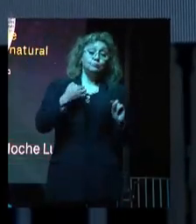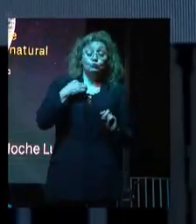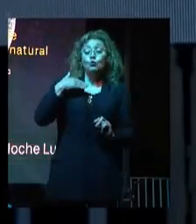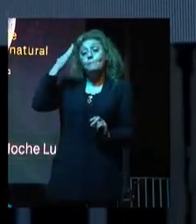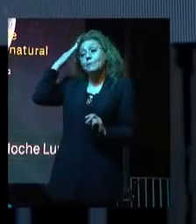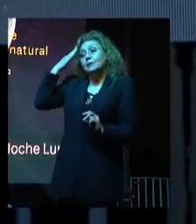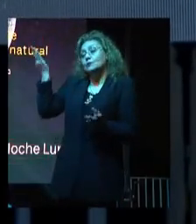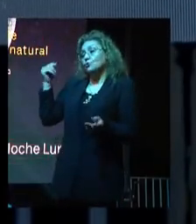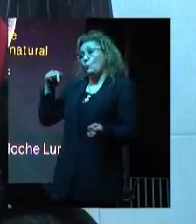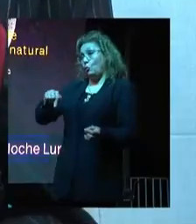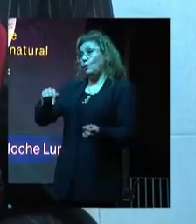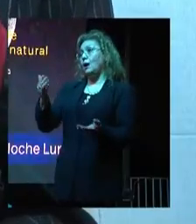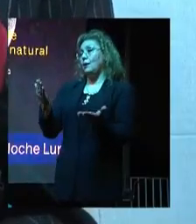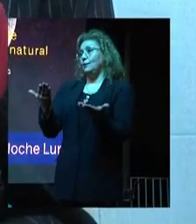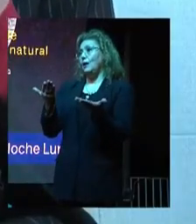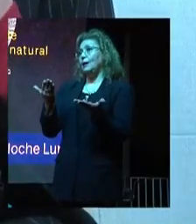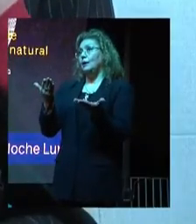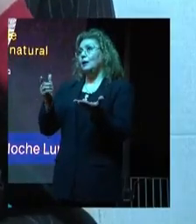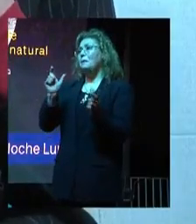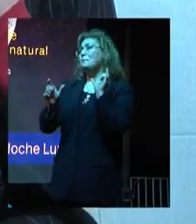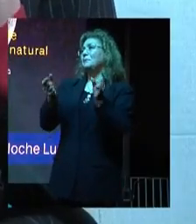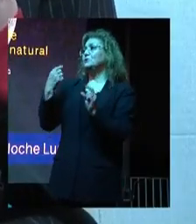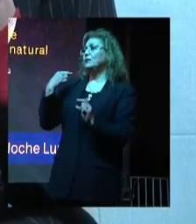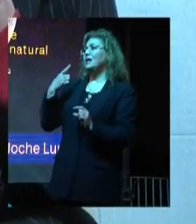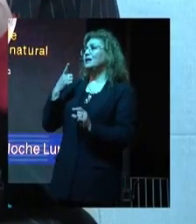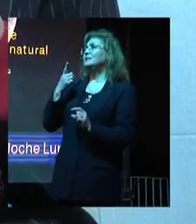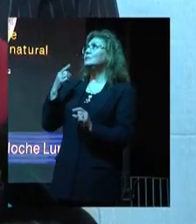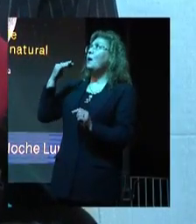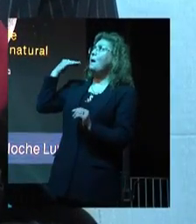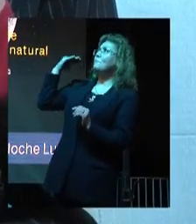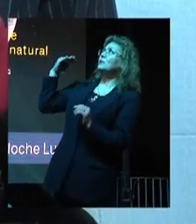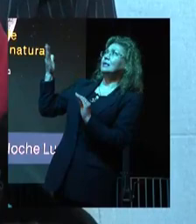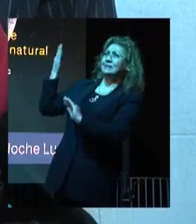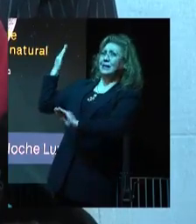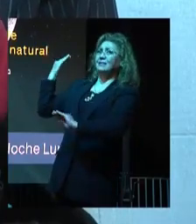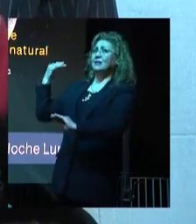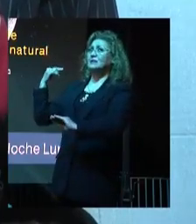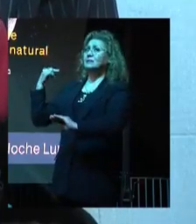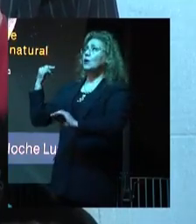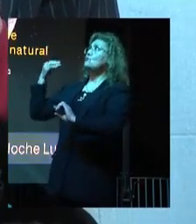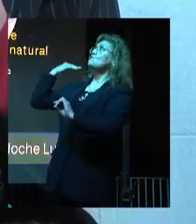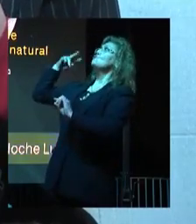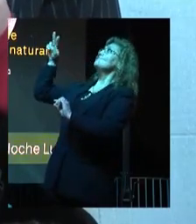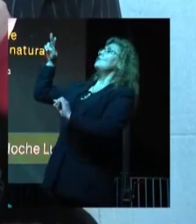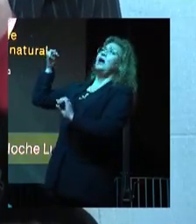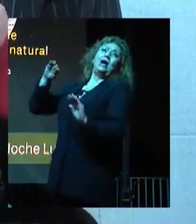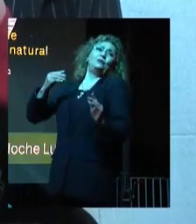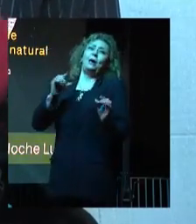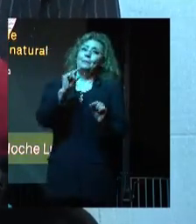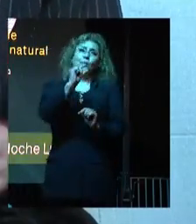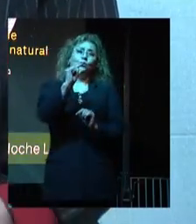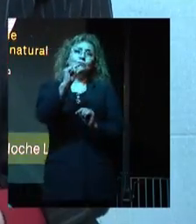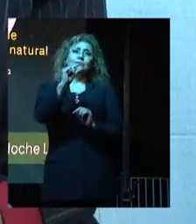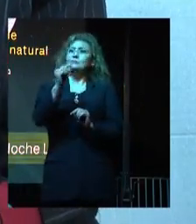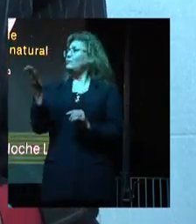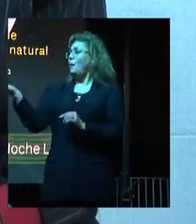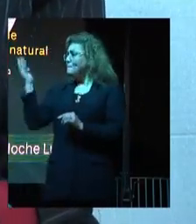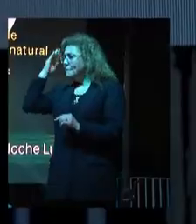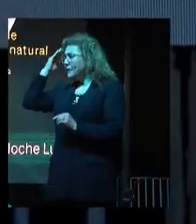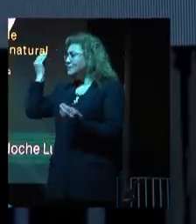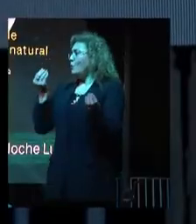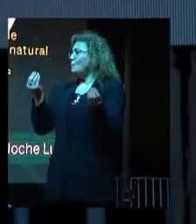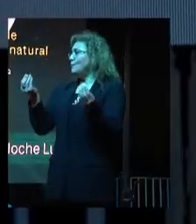creo que hoy en día a la gente no le da tanta importancia a la luna como se le daba antiguamente. ¿Y cómo opina acerca de eso usted?